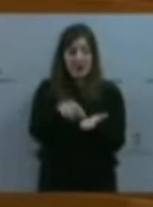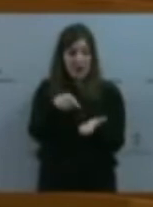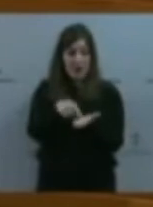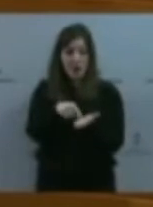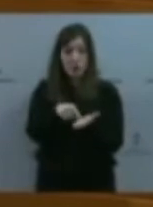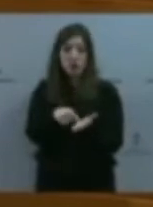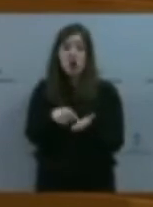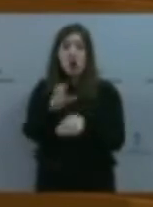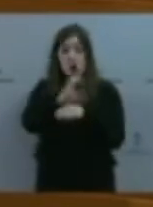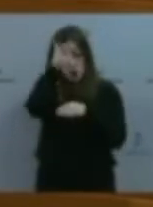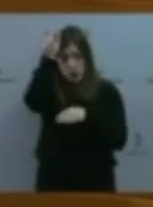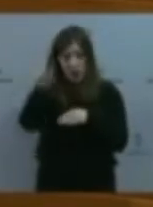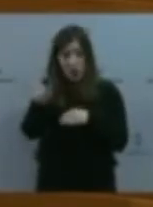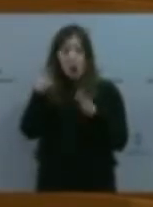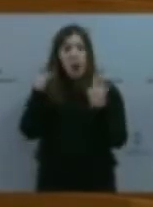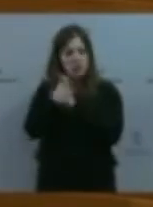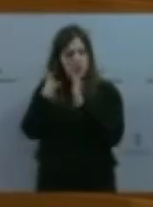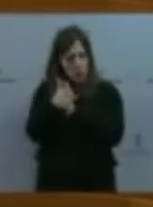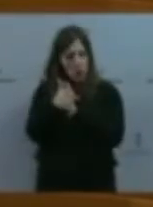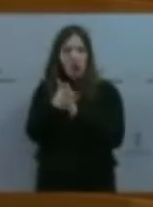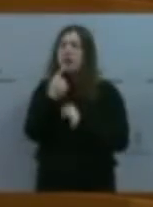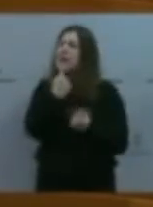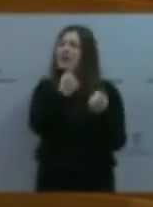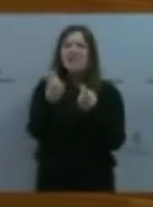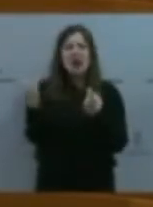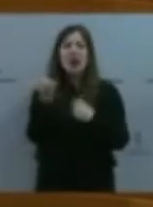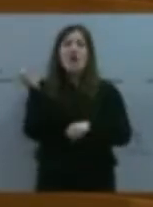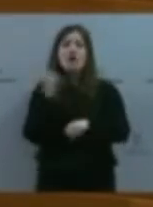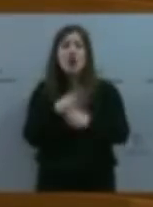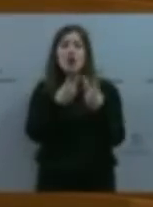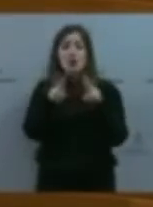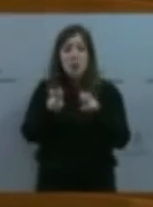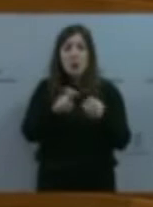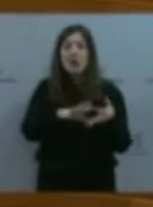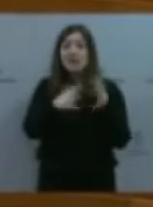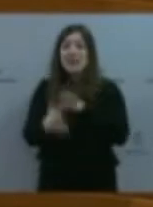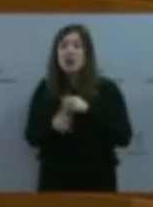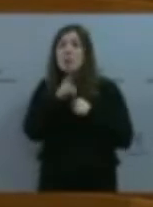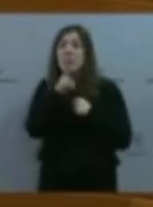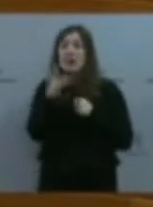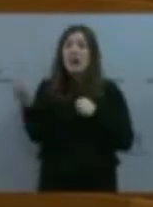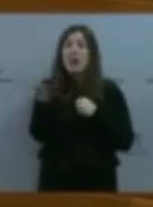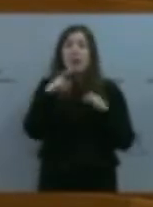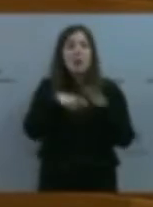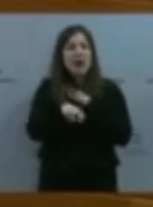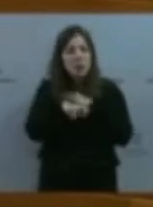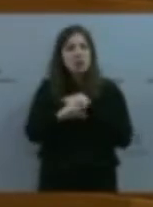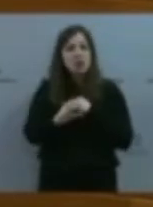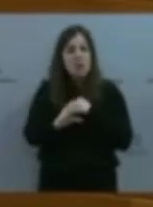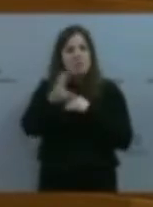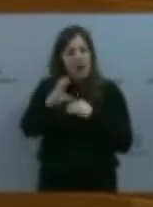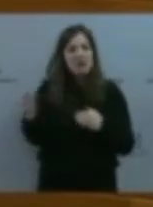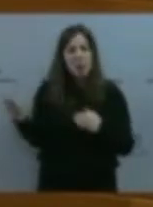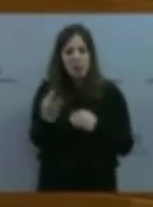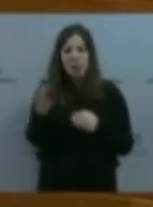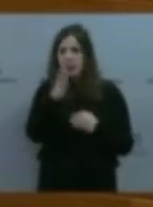la necesidad de que en el nuevo Fondo de Transición Verde pues haya precisamente más recursos de los previstos, porque nos parecen insuficientes. Y ya estamos preparando en ese